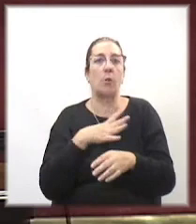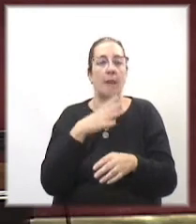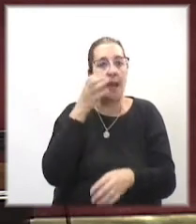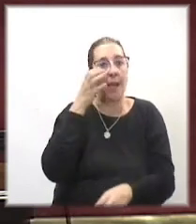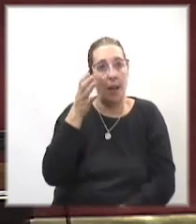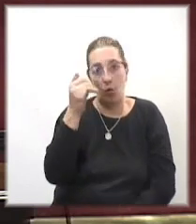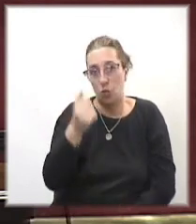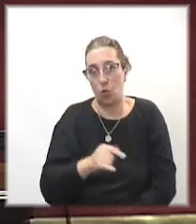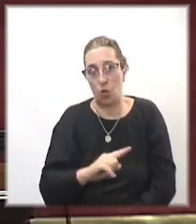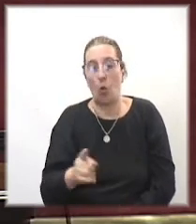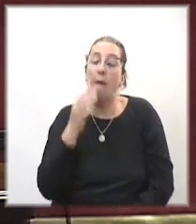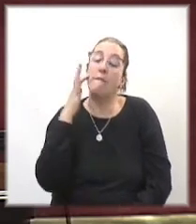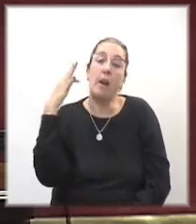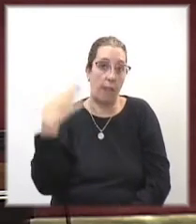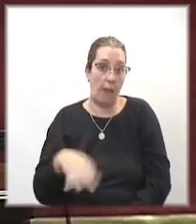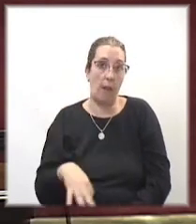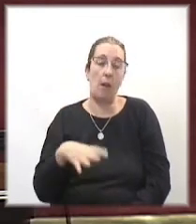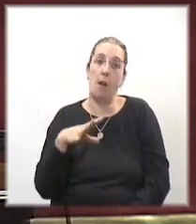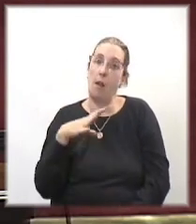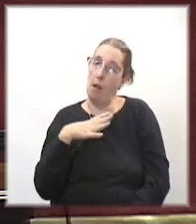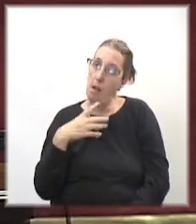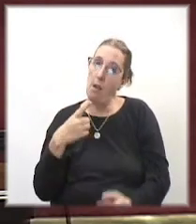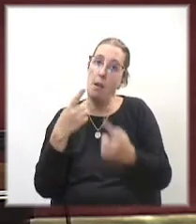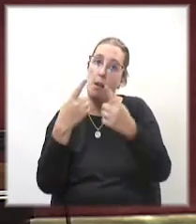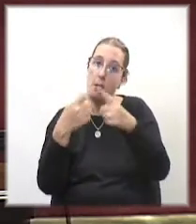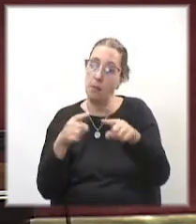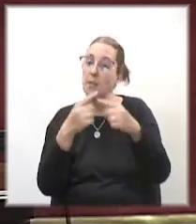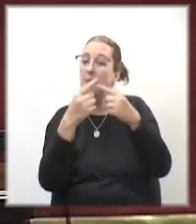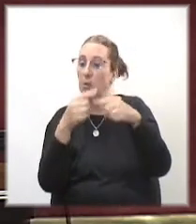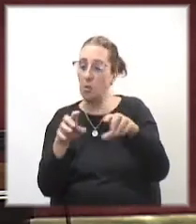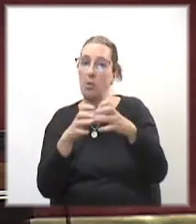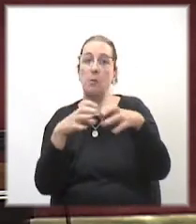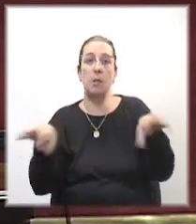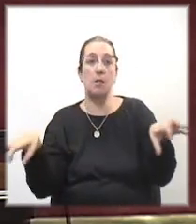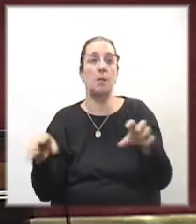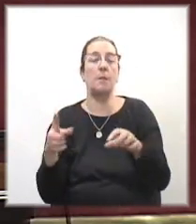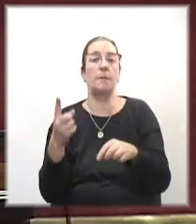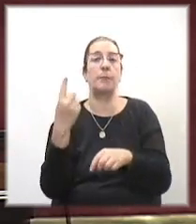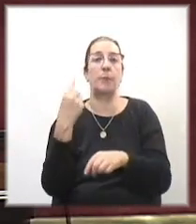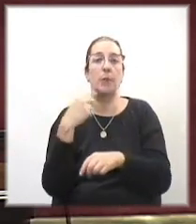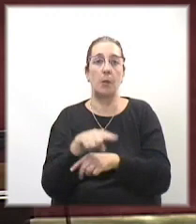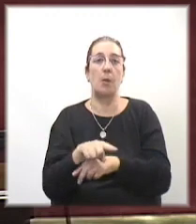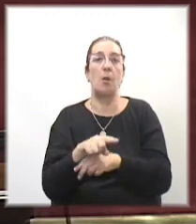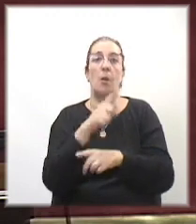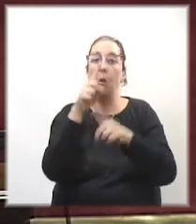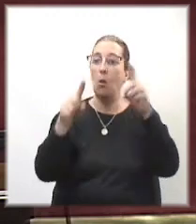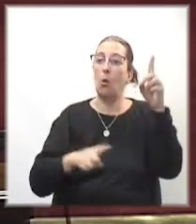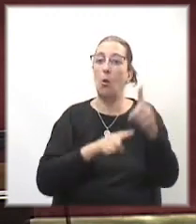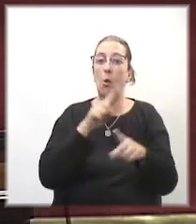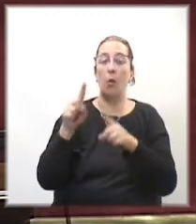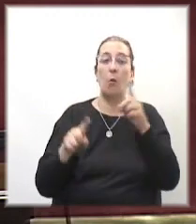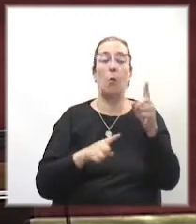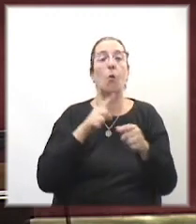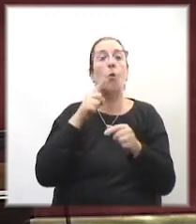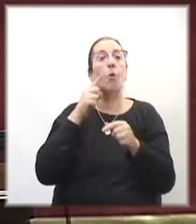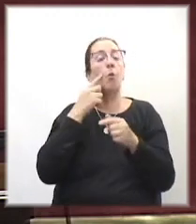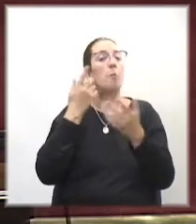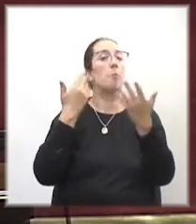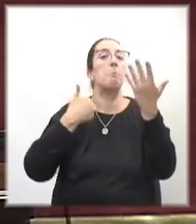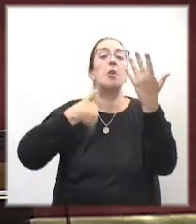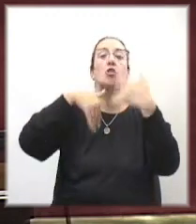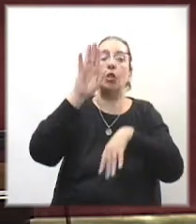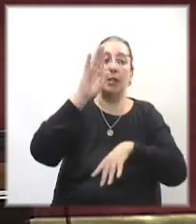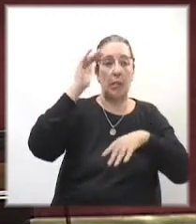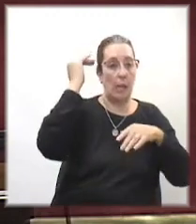no. Es verdad, tenemos divisiones divididas con los informes inconstitucionales. La mayoría de la cátedra